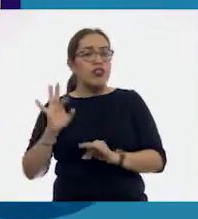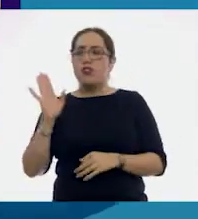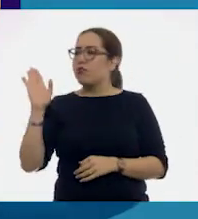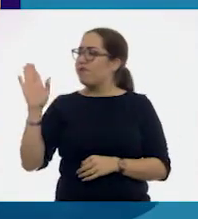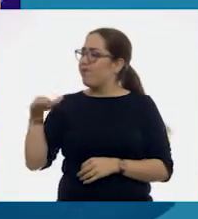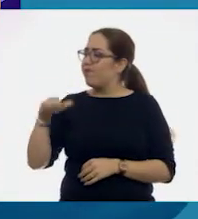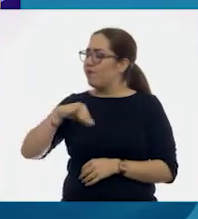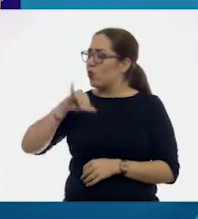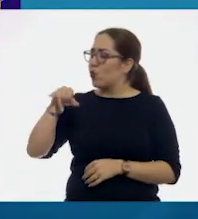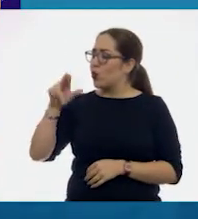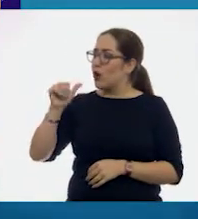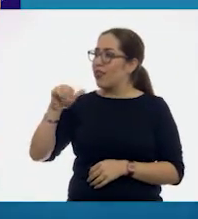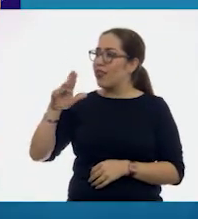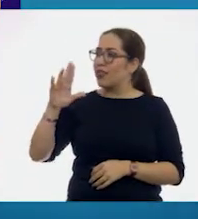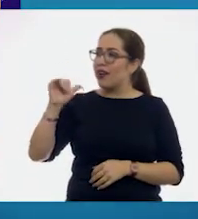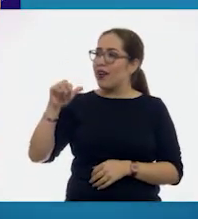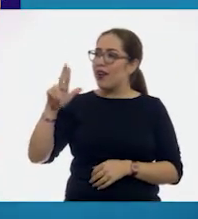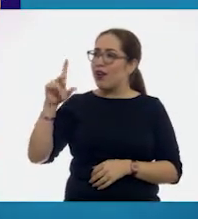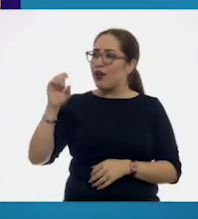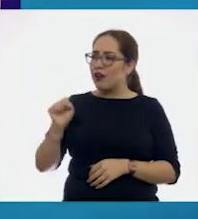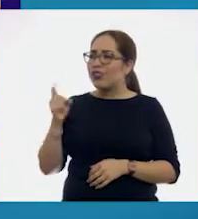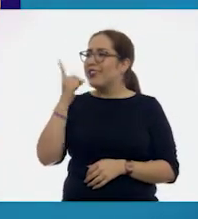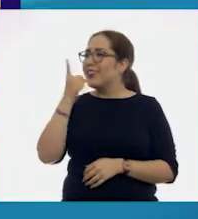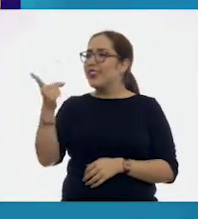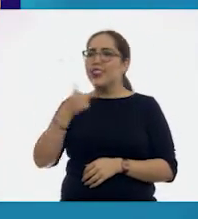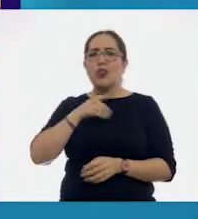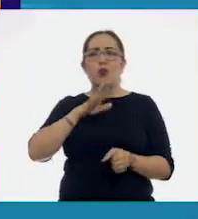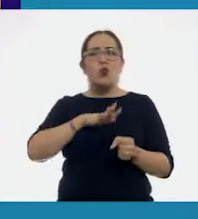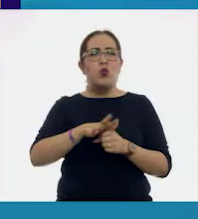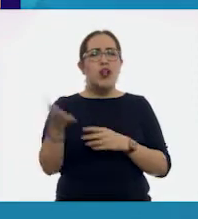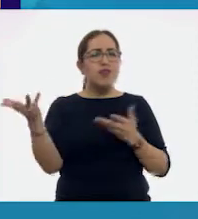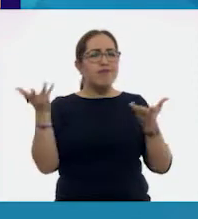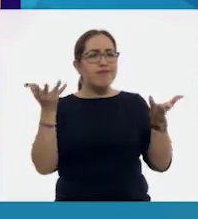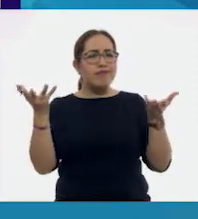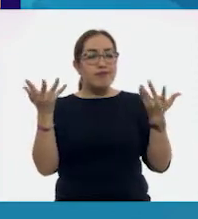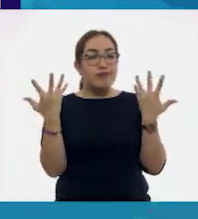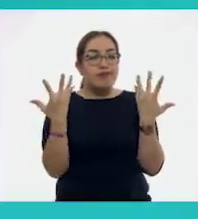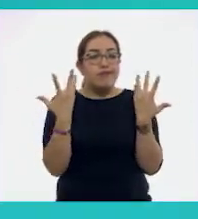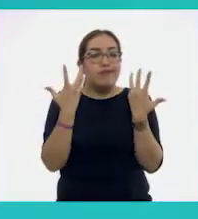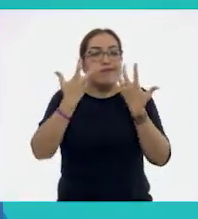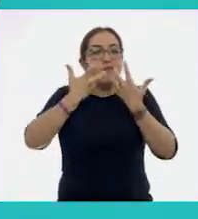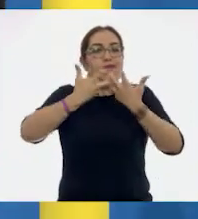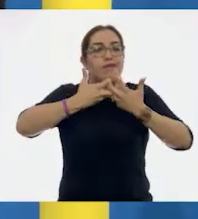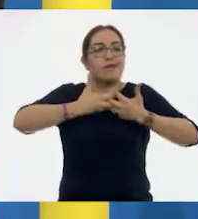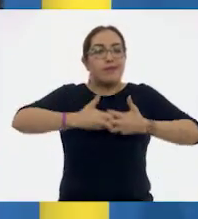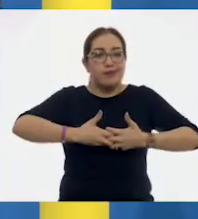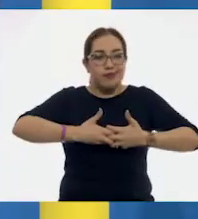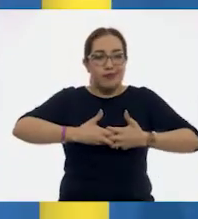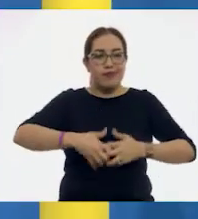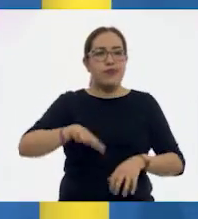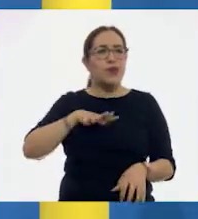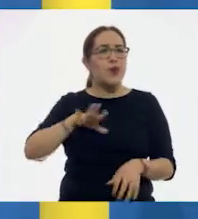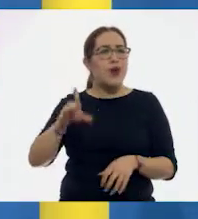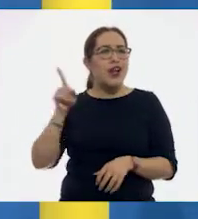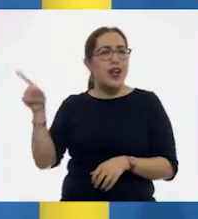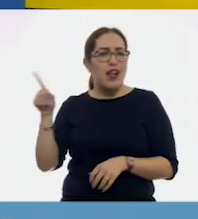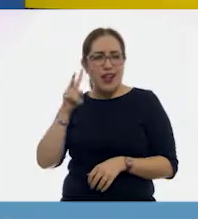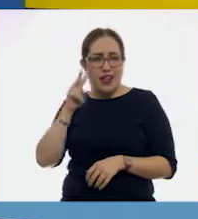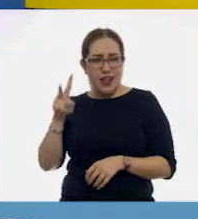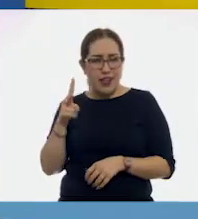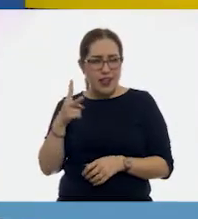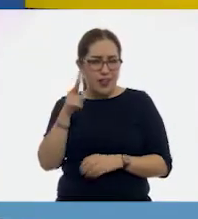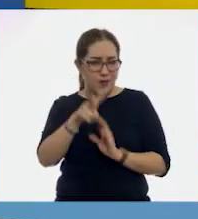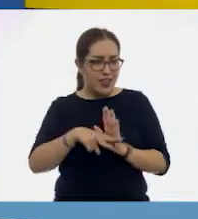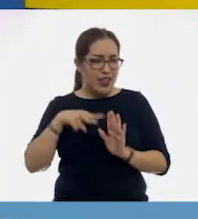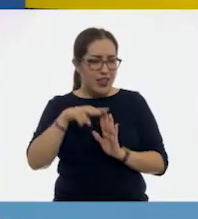Carlos, ¿podrías decirme algunas interacciones entre esos factores que se pueden identificar en el video?